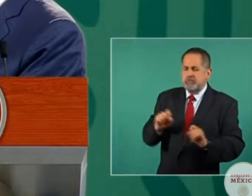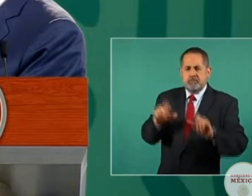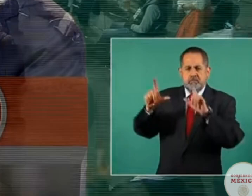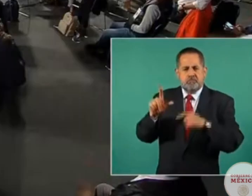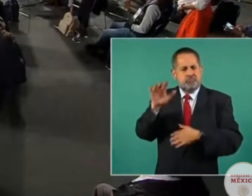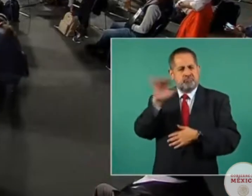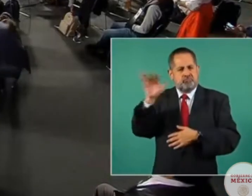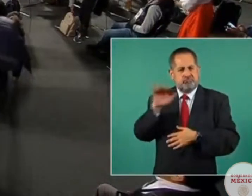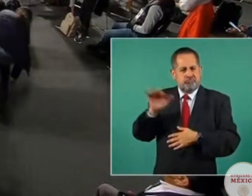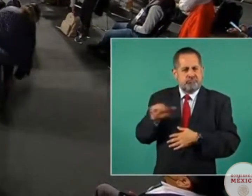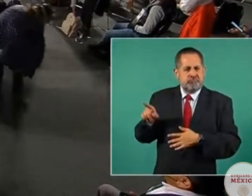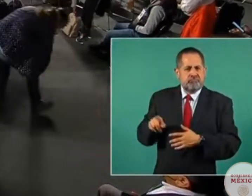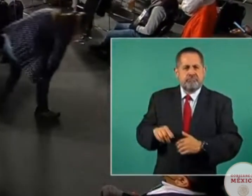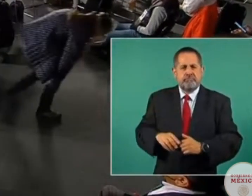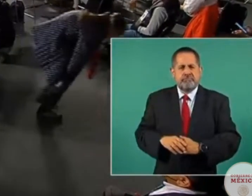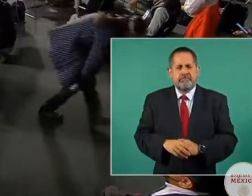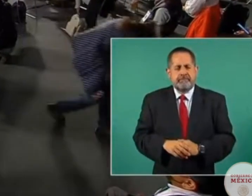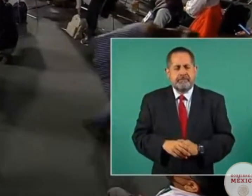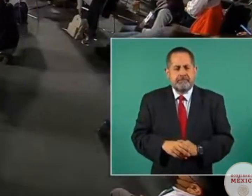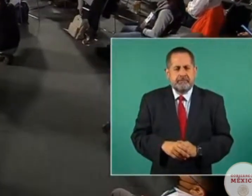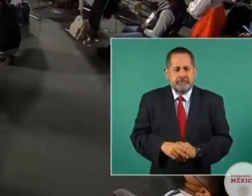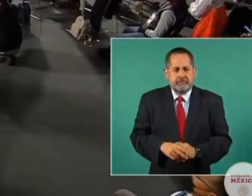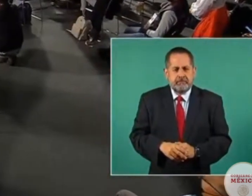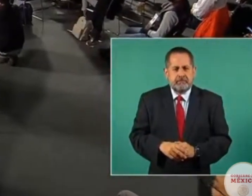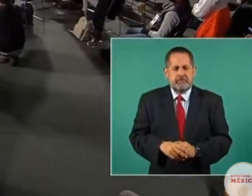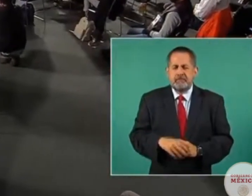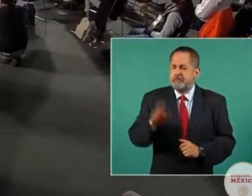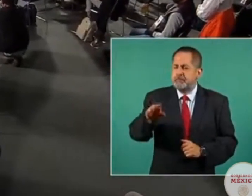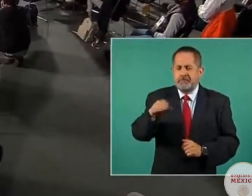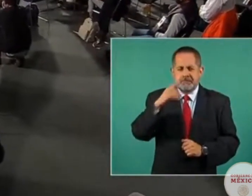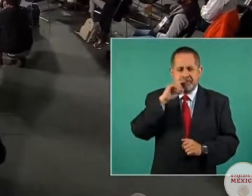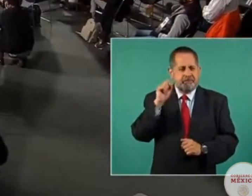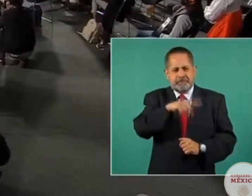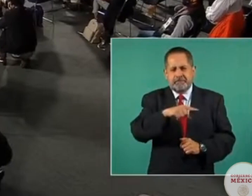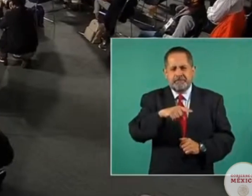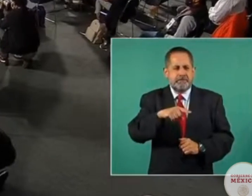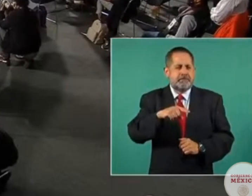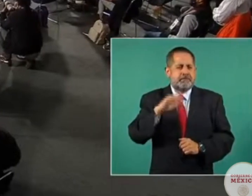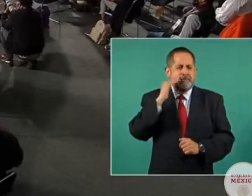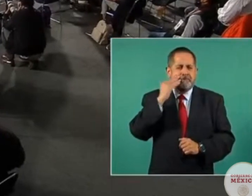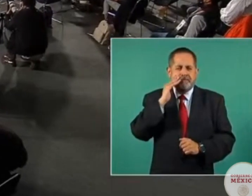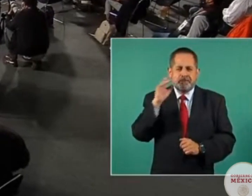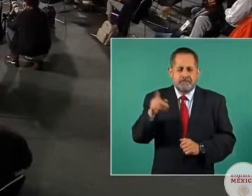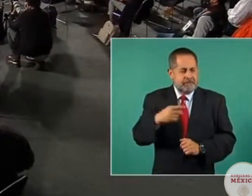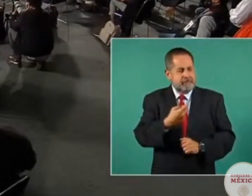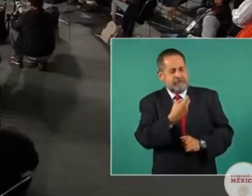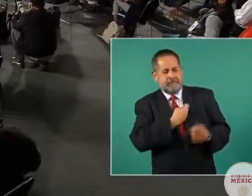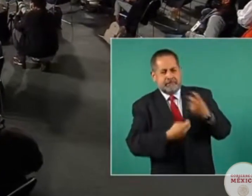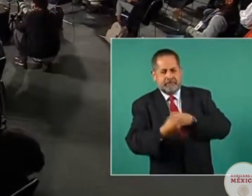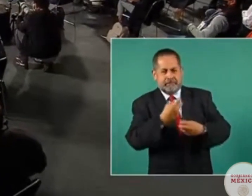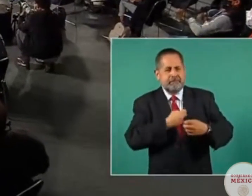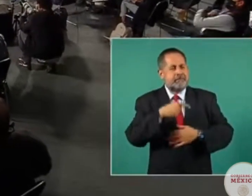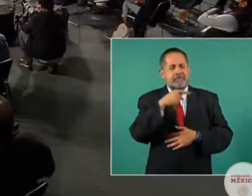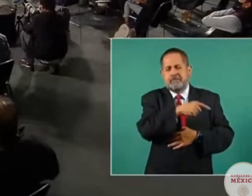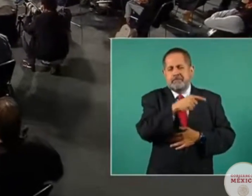texto? No, el que puso él en su face acusándome,